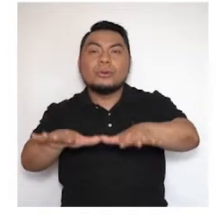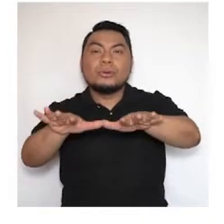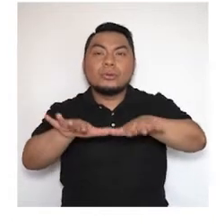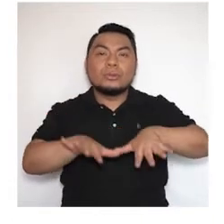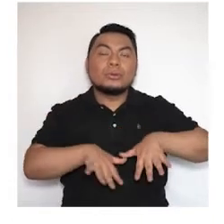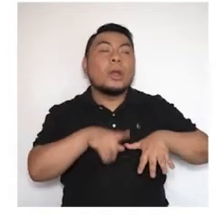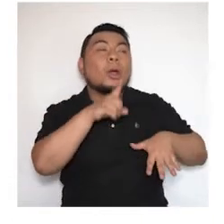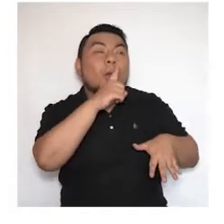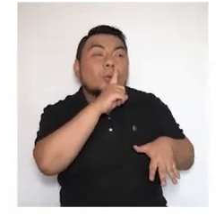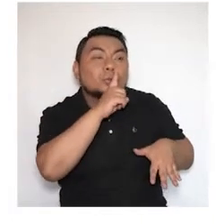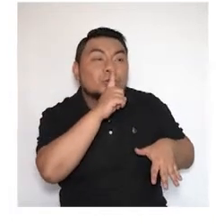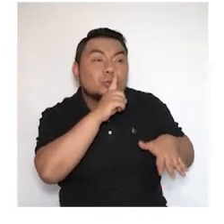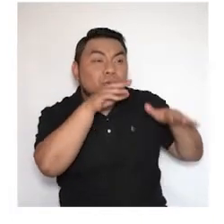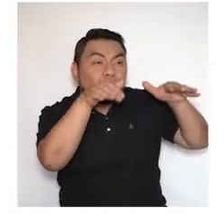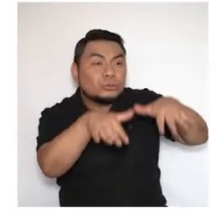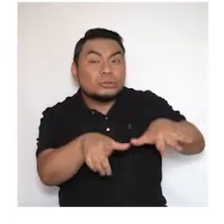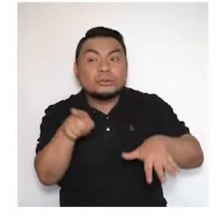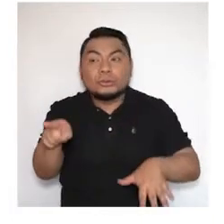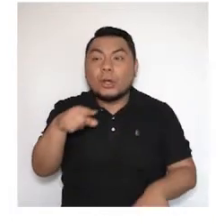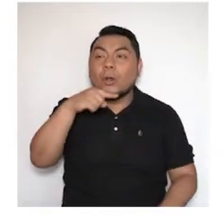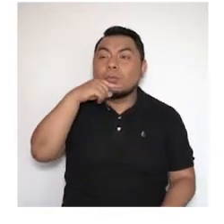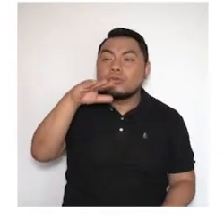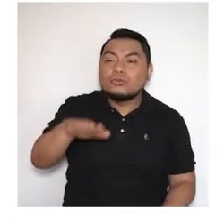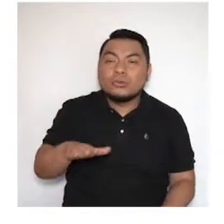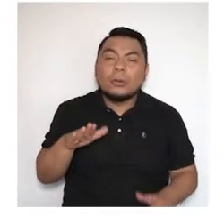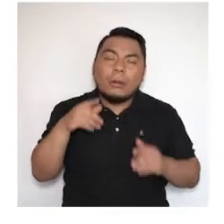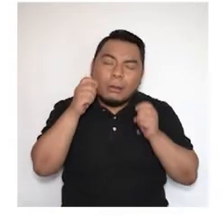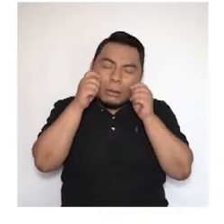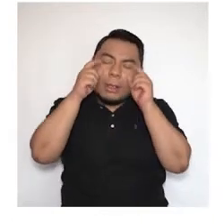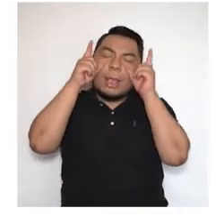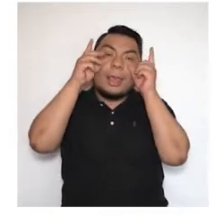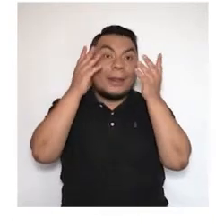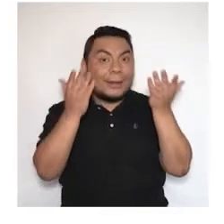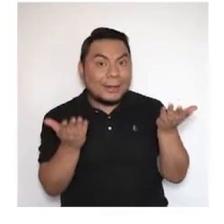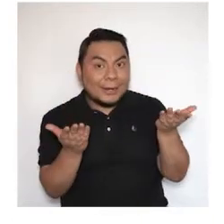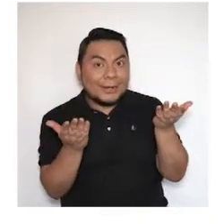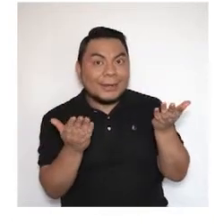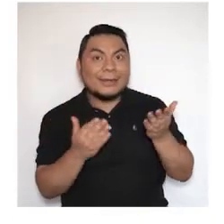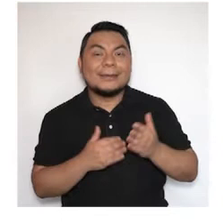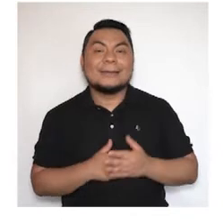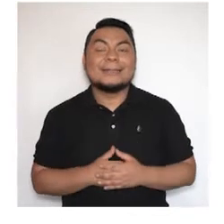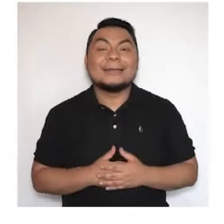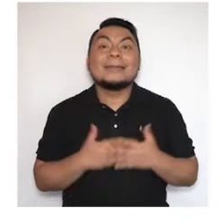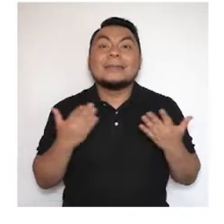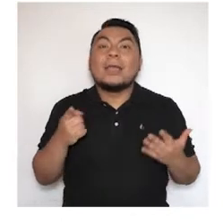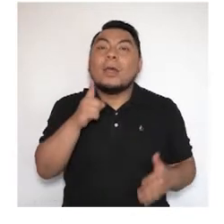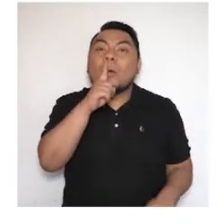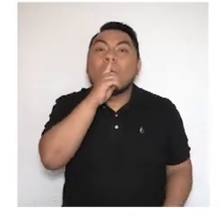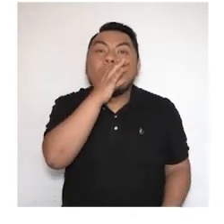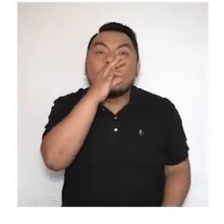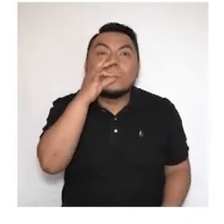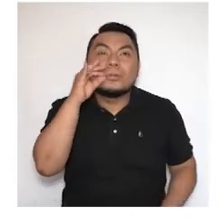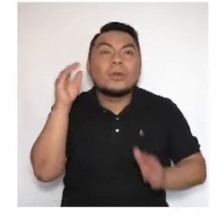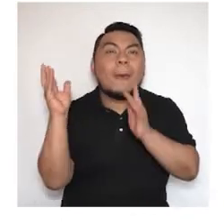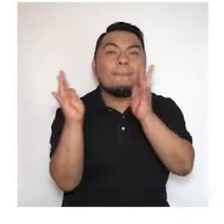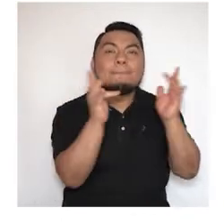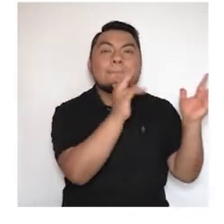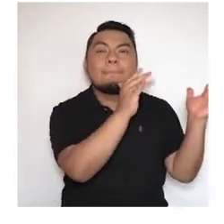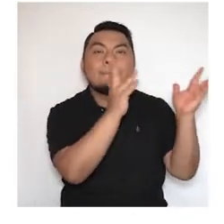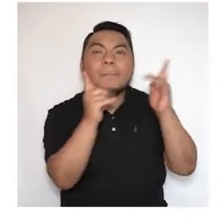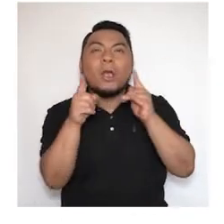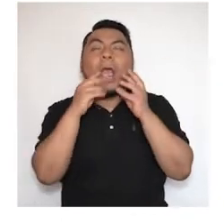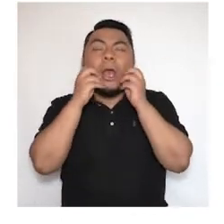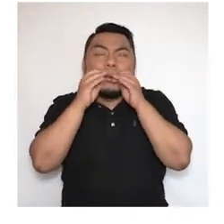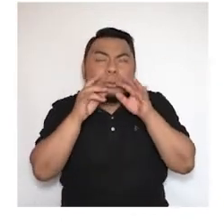bramar, que la niña linda se puede despertar. que se calle el viento, que deje